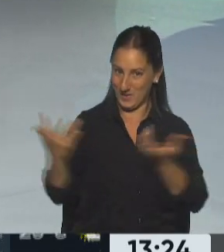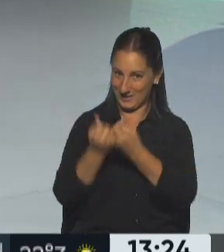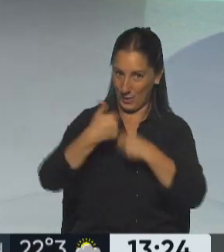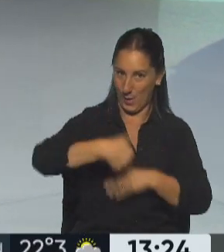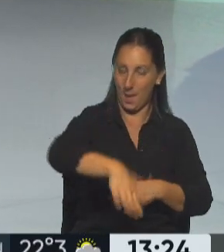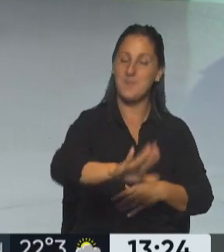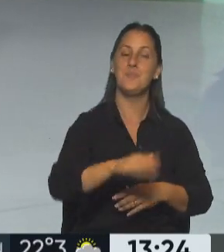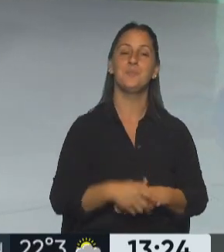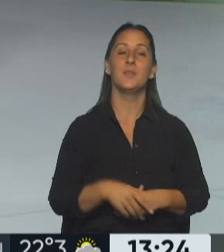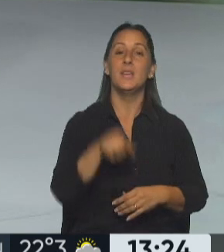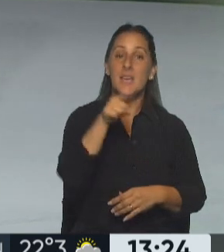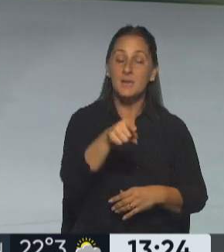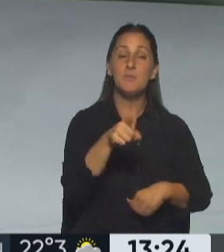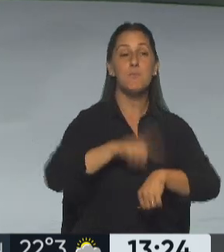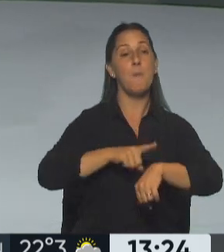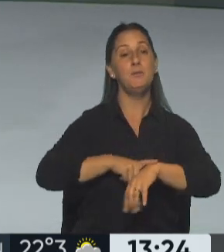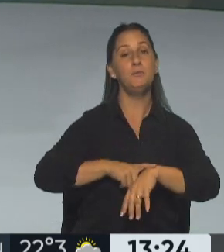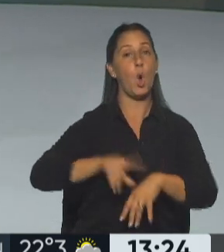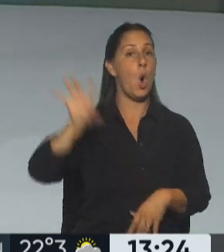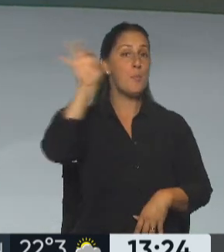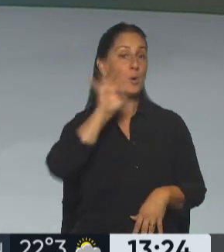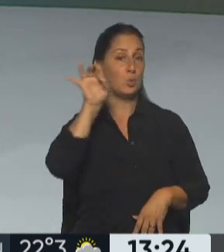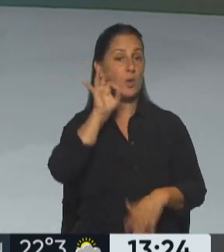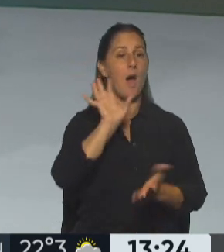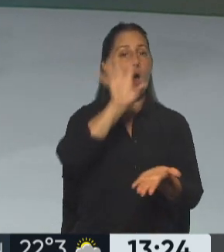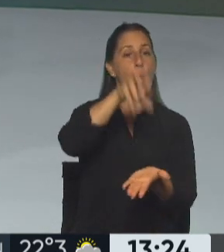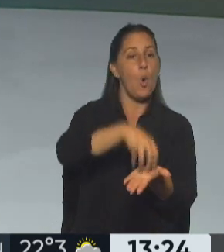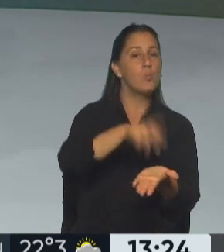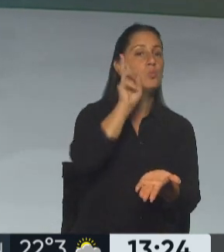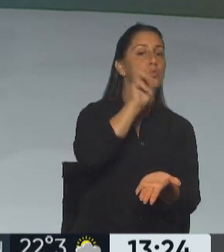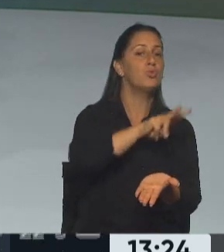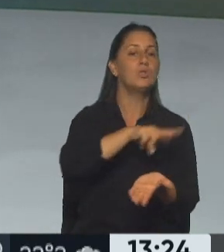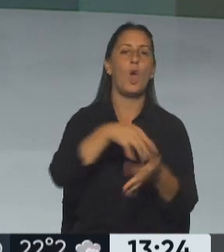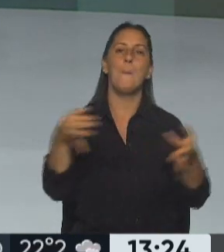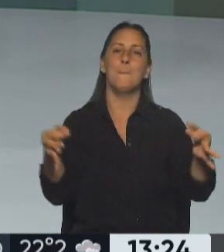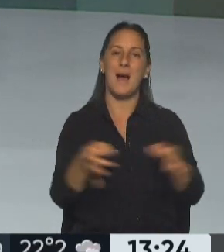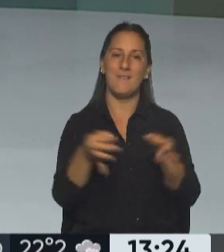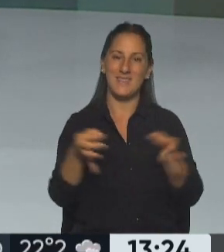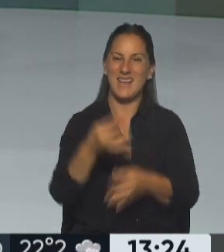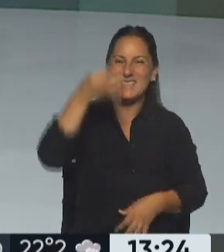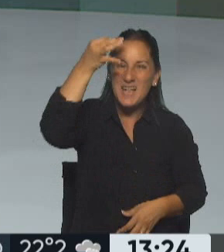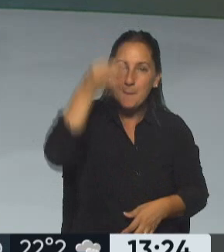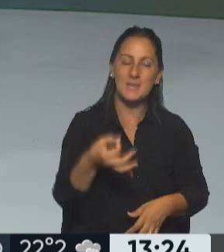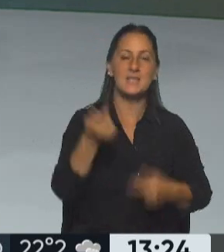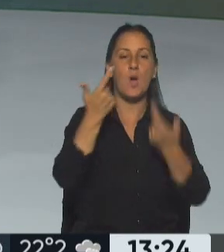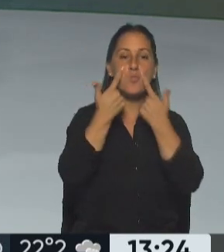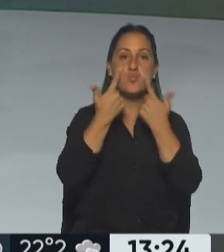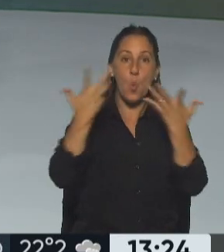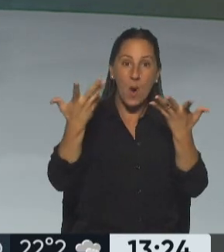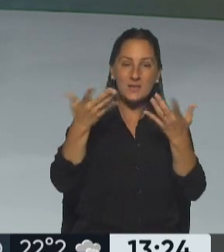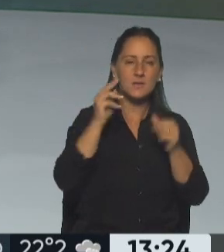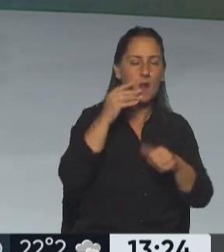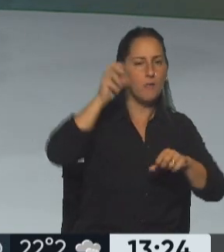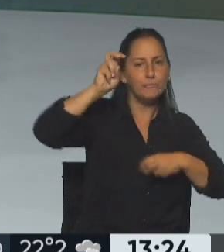Atlántico Sur. Una muy buena oportunidad para visitar el Museo Malvinas y, en particular, la muestra inmersiva que te permite